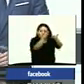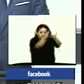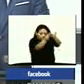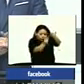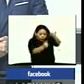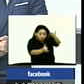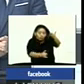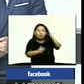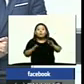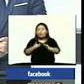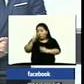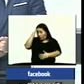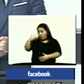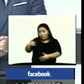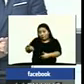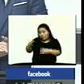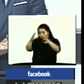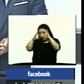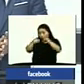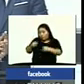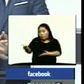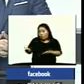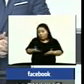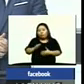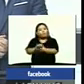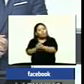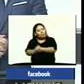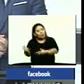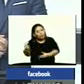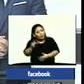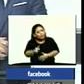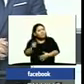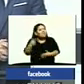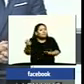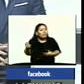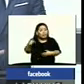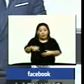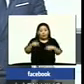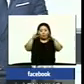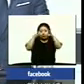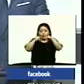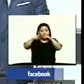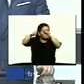de gastos. Tatiana, buenas noches. Un gusto que nos acompañes y te incorpores a esta emisión.